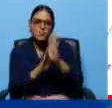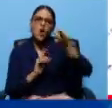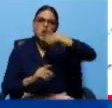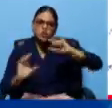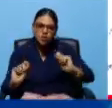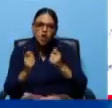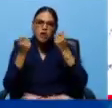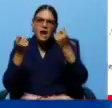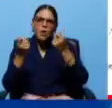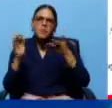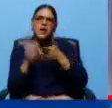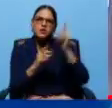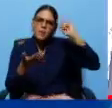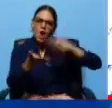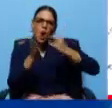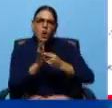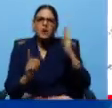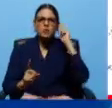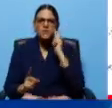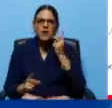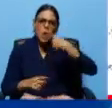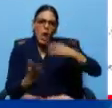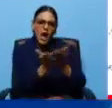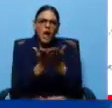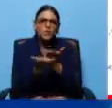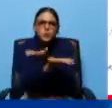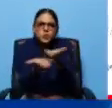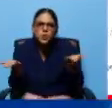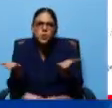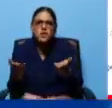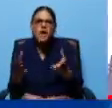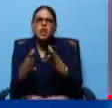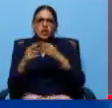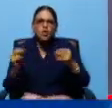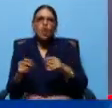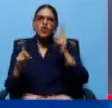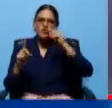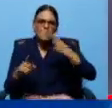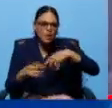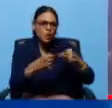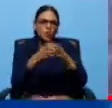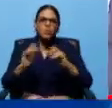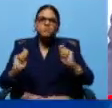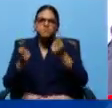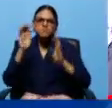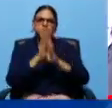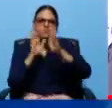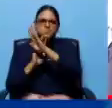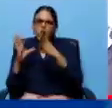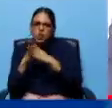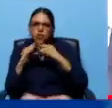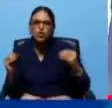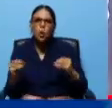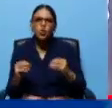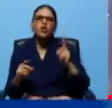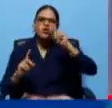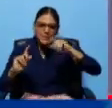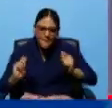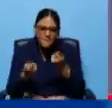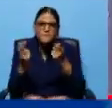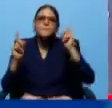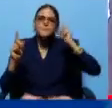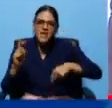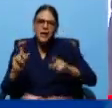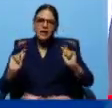Recuperar la Organización Bolivariana de Estudiantes, la Federación Venezolana de Estudiantes de Educación Media.